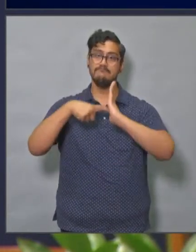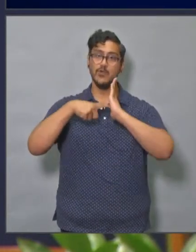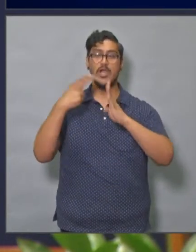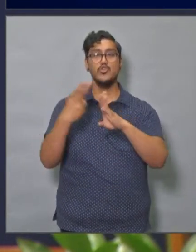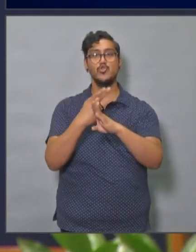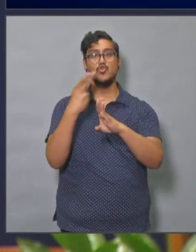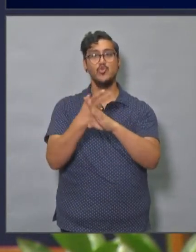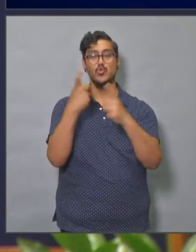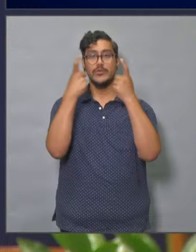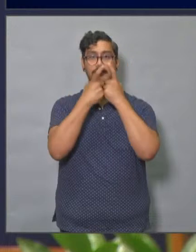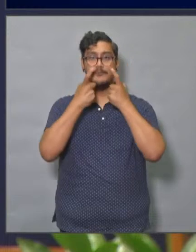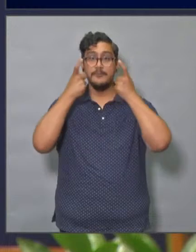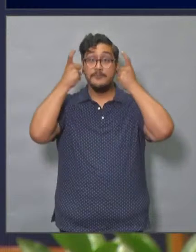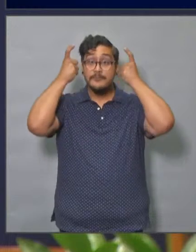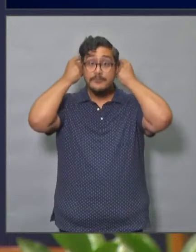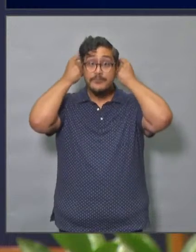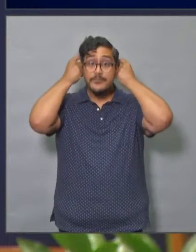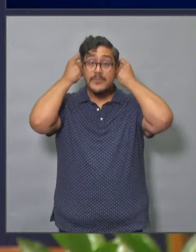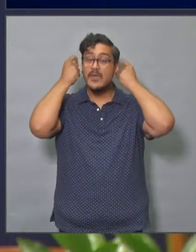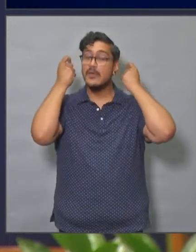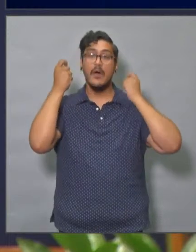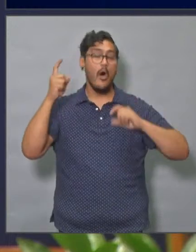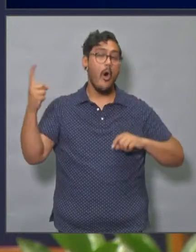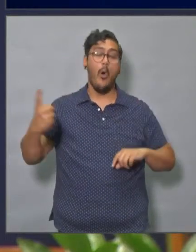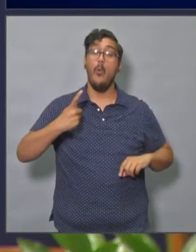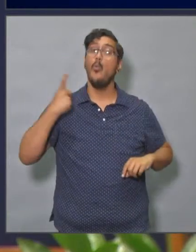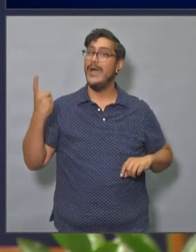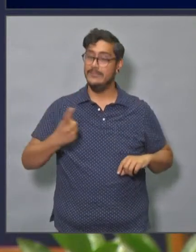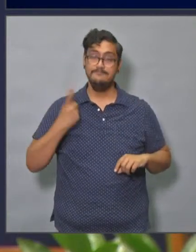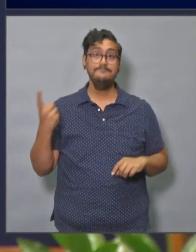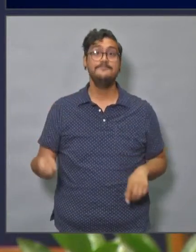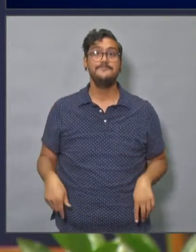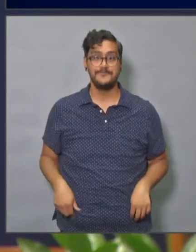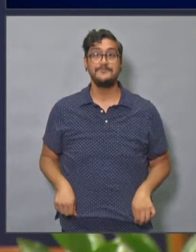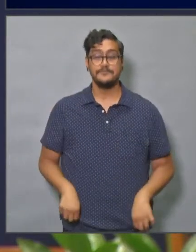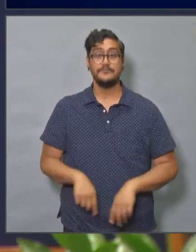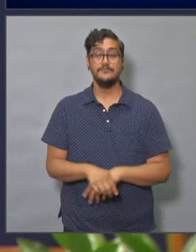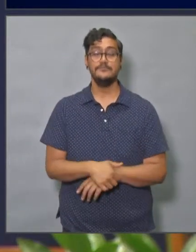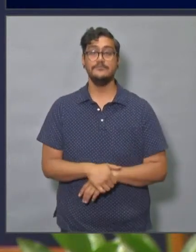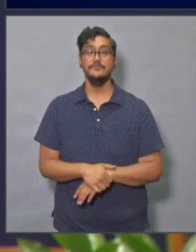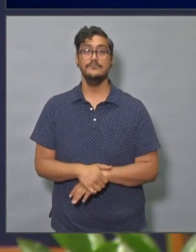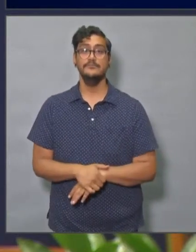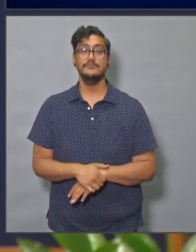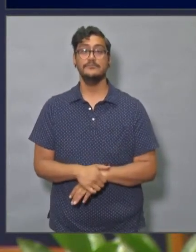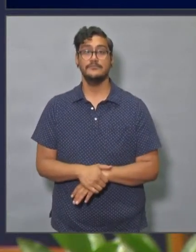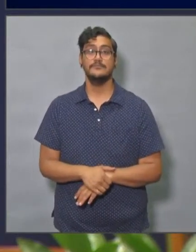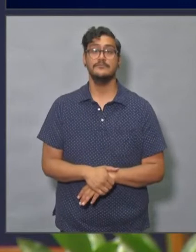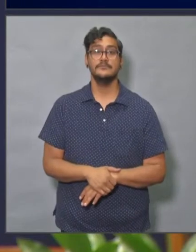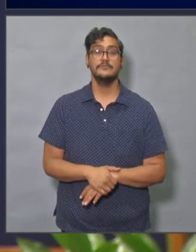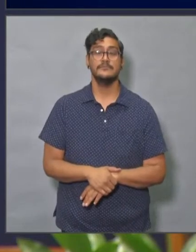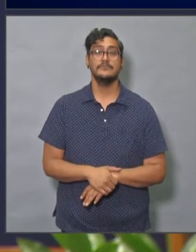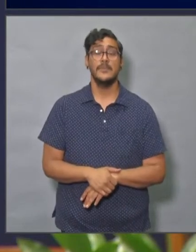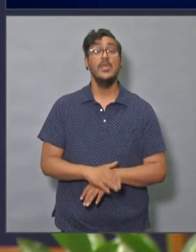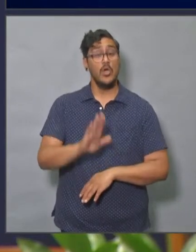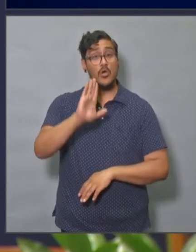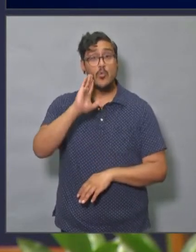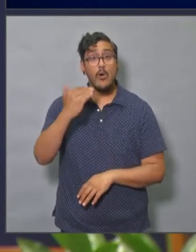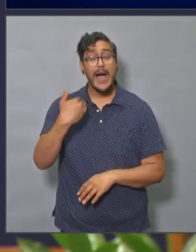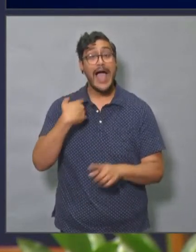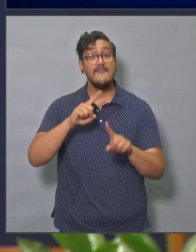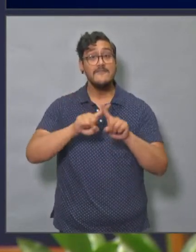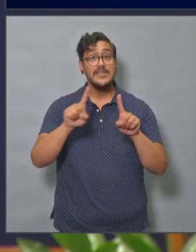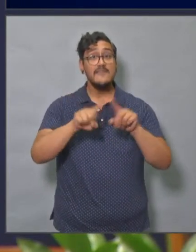de tela para la cara en todo momento. Se van a colocar rótulos en